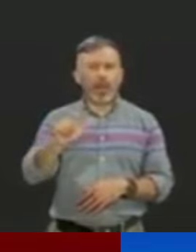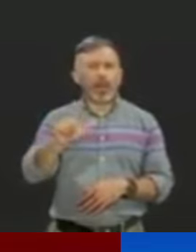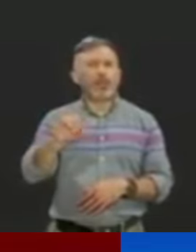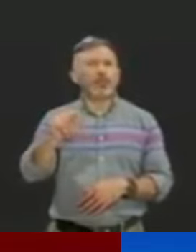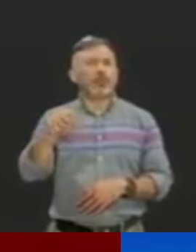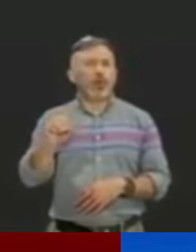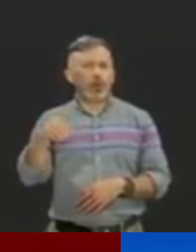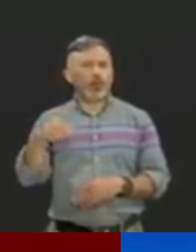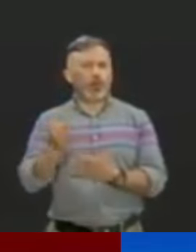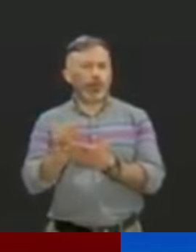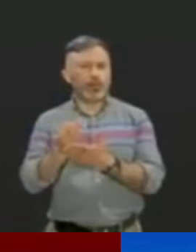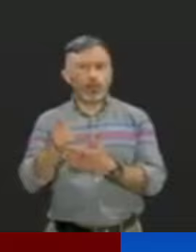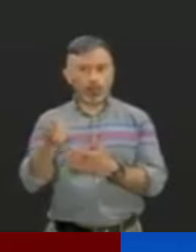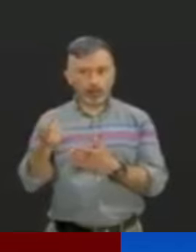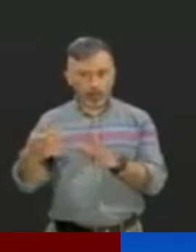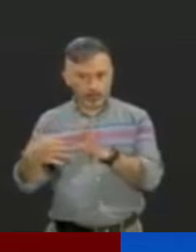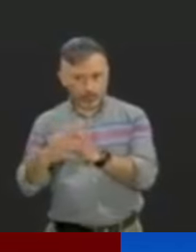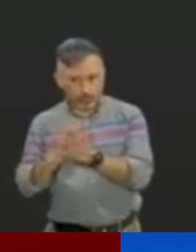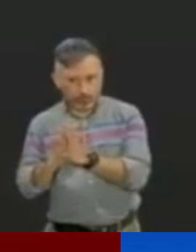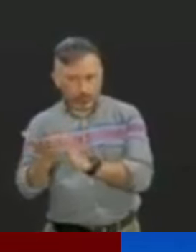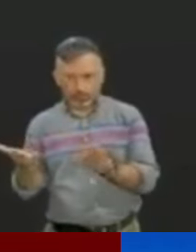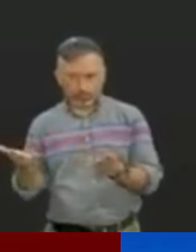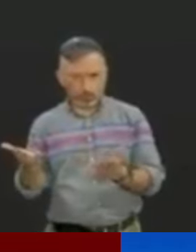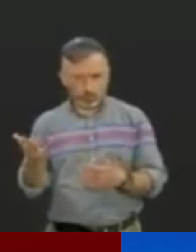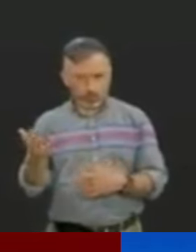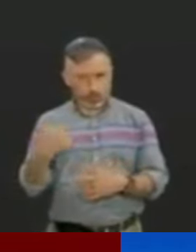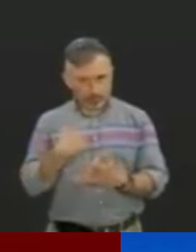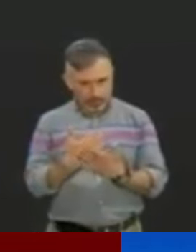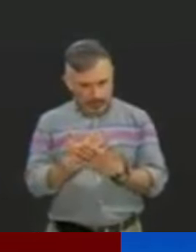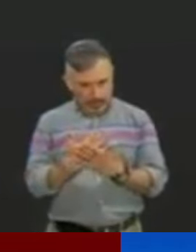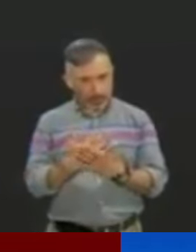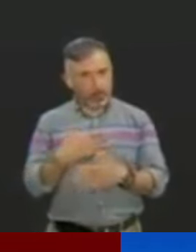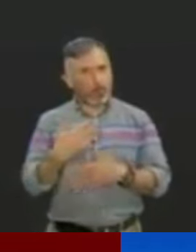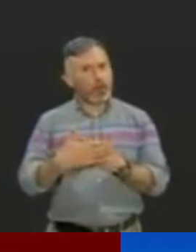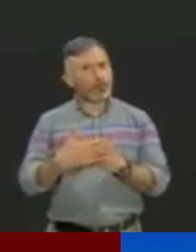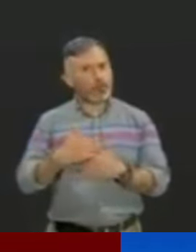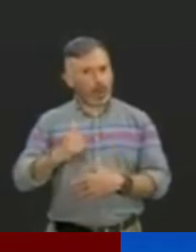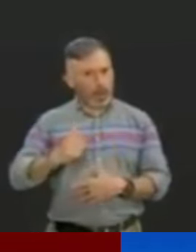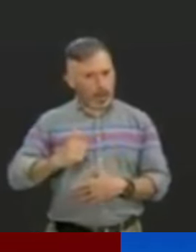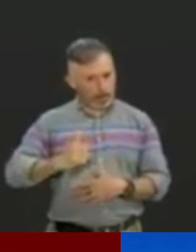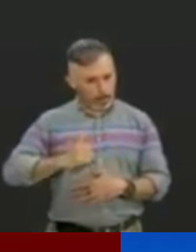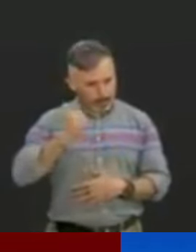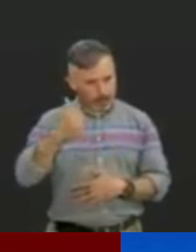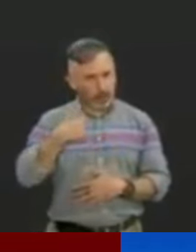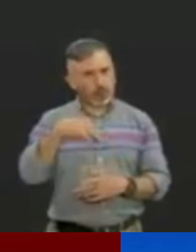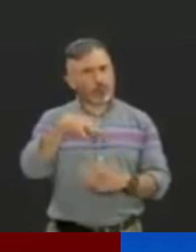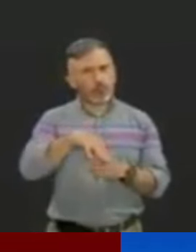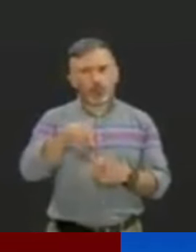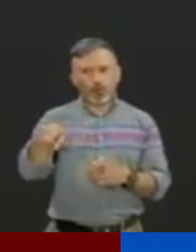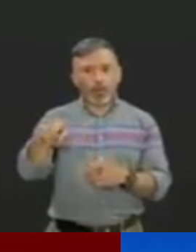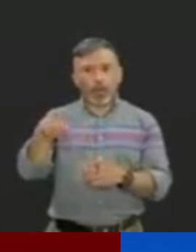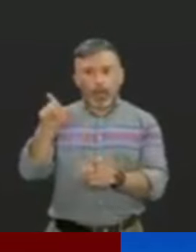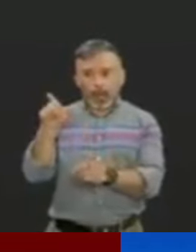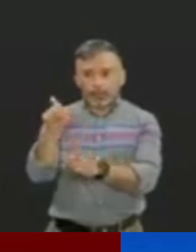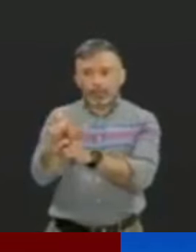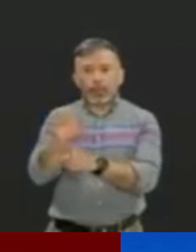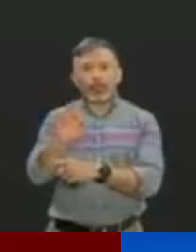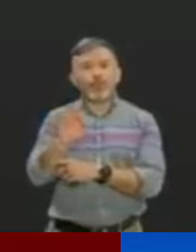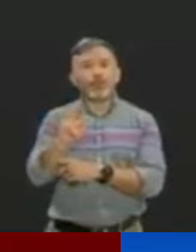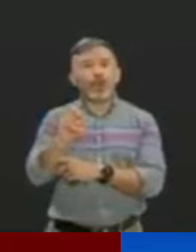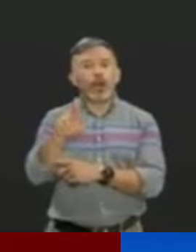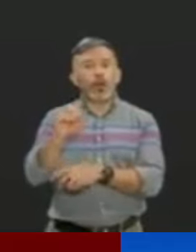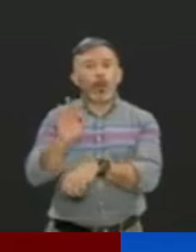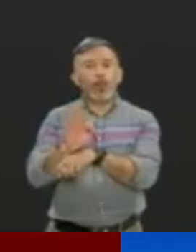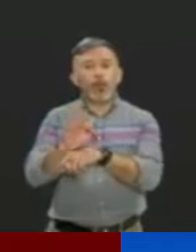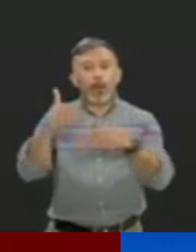cuando haya la oportunidad, voy a ser el primero en votar que lo desafueren, porque es un criminal, porque es un delincuente, porque es un cínico,